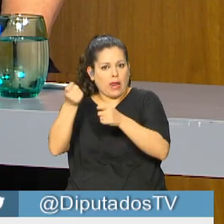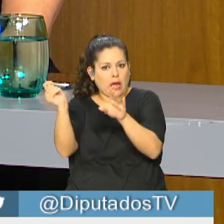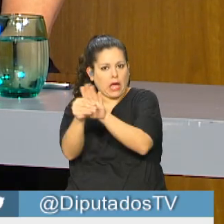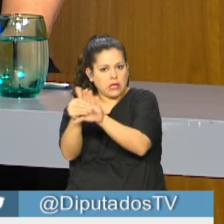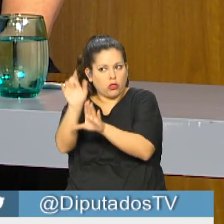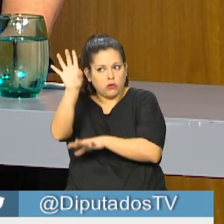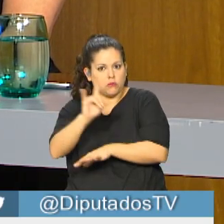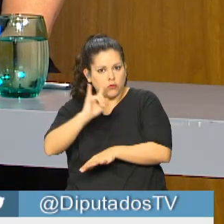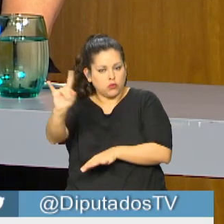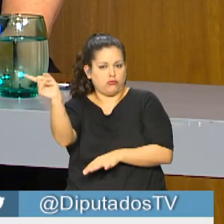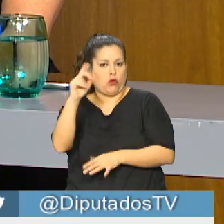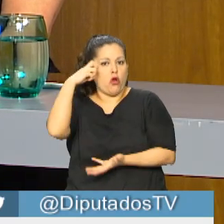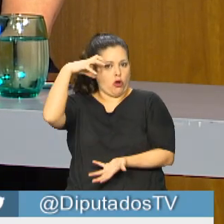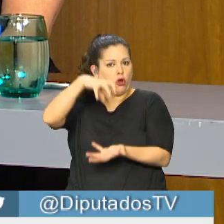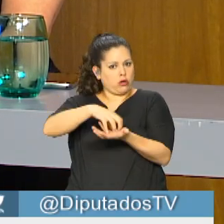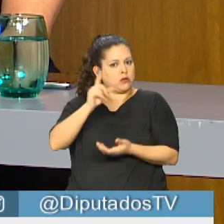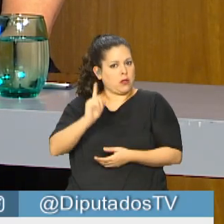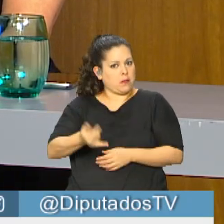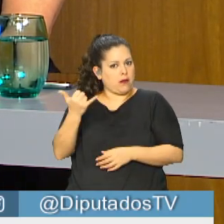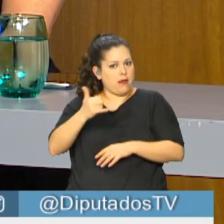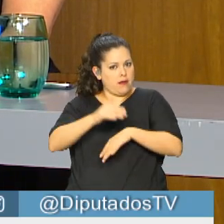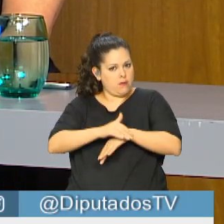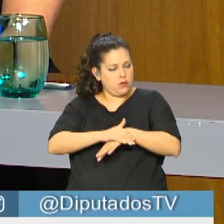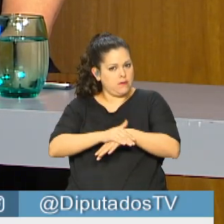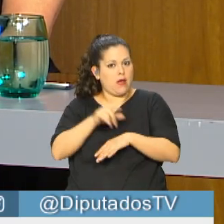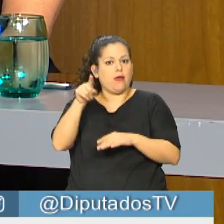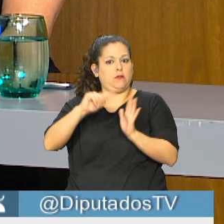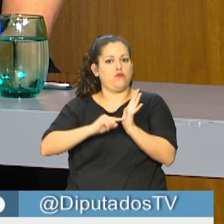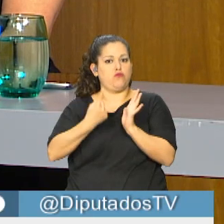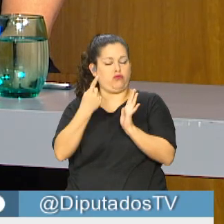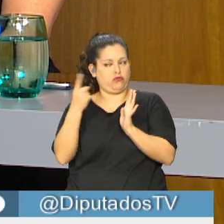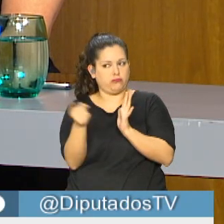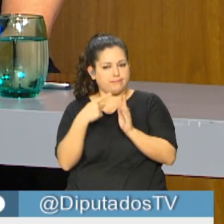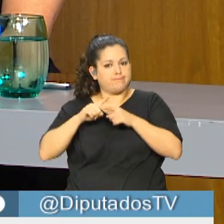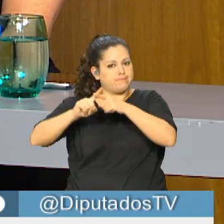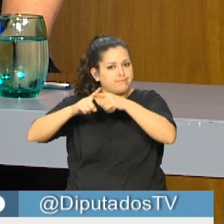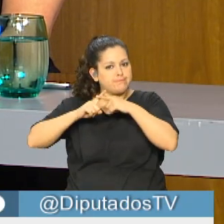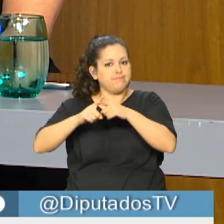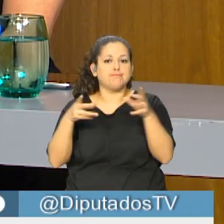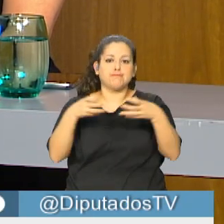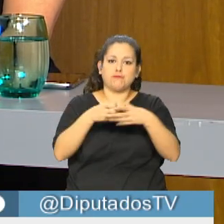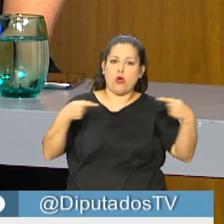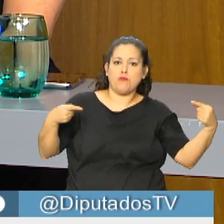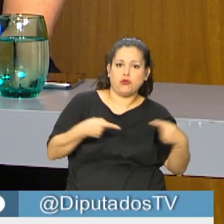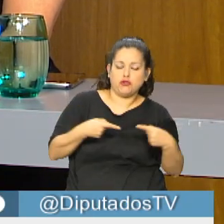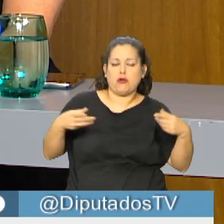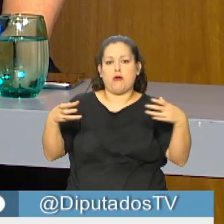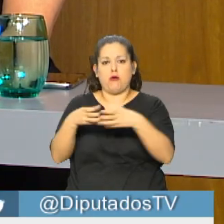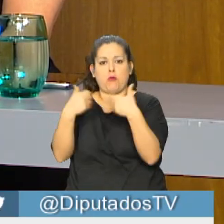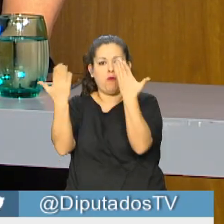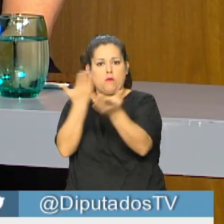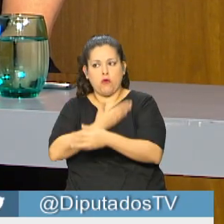tiene un rol fundamental. Y este es uno de los puntos que se está debatiendo también, tanto desde la oposición como desde el oficialismo,